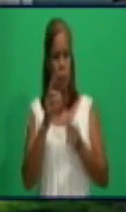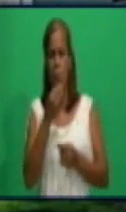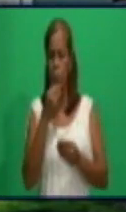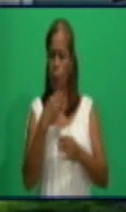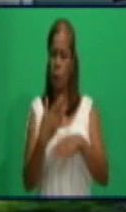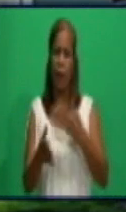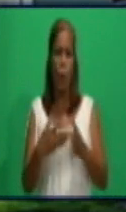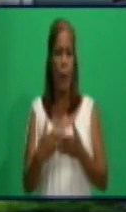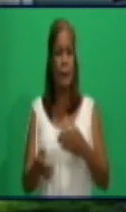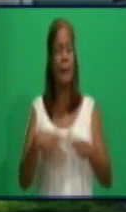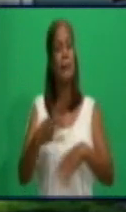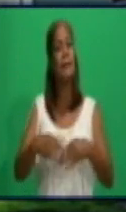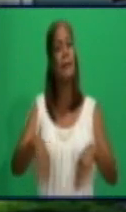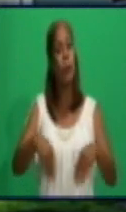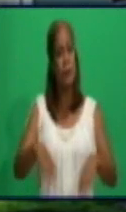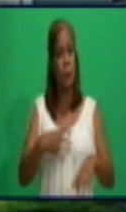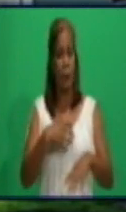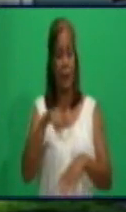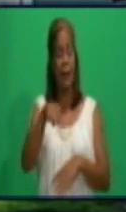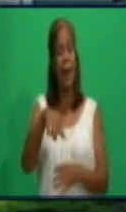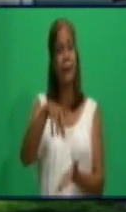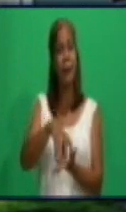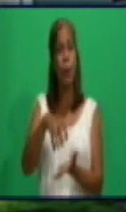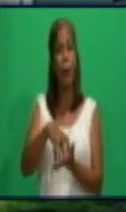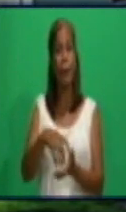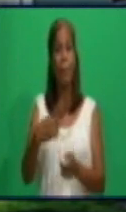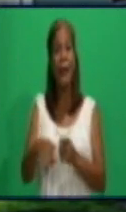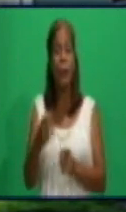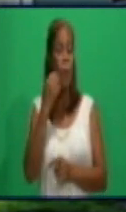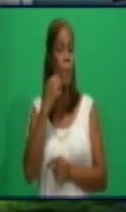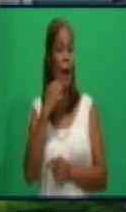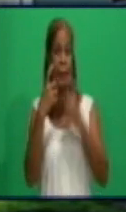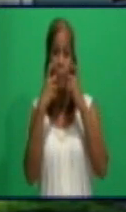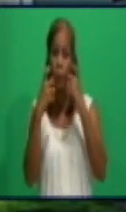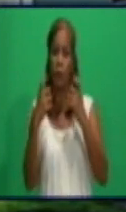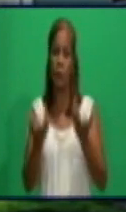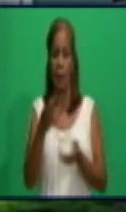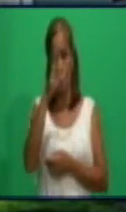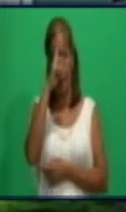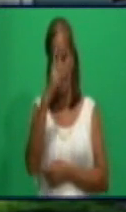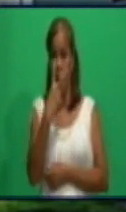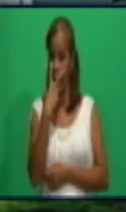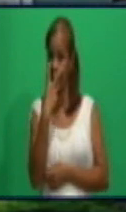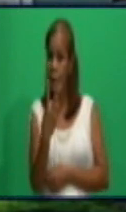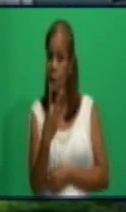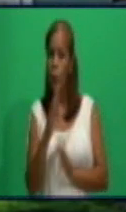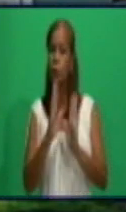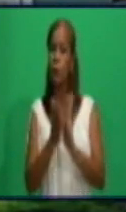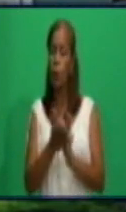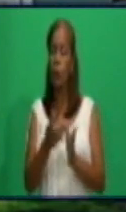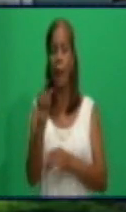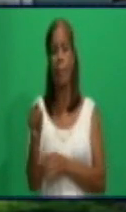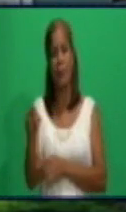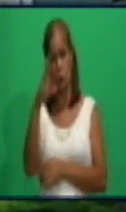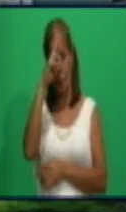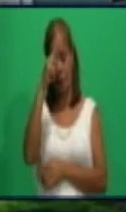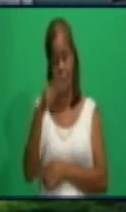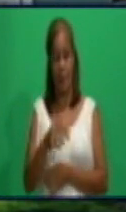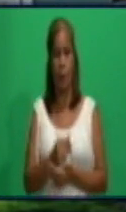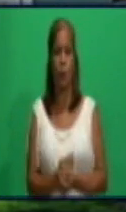enfrentando los problemas que tienen hoy las personas que aparecen en los centros de aislamiento. Se cuenta